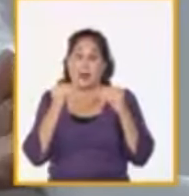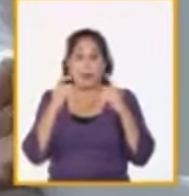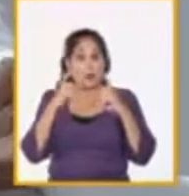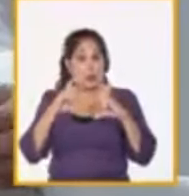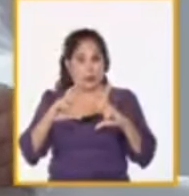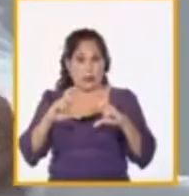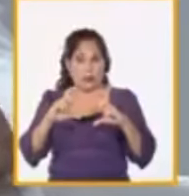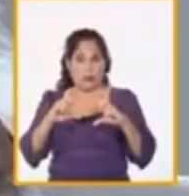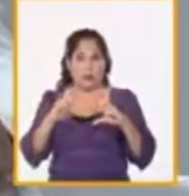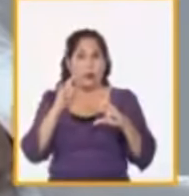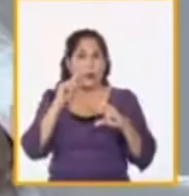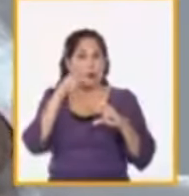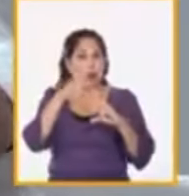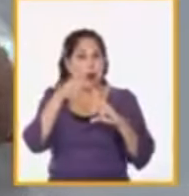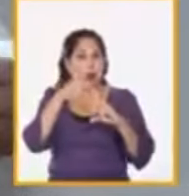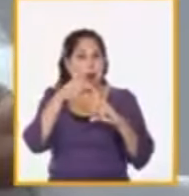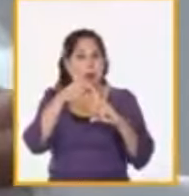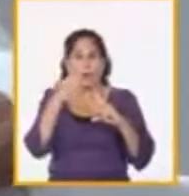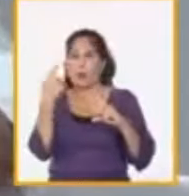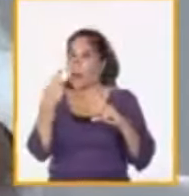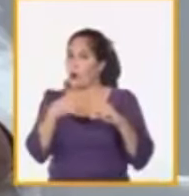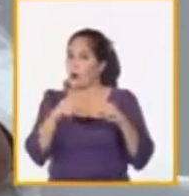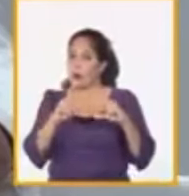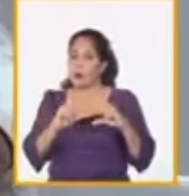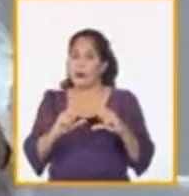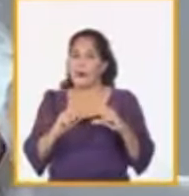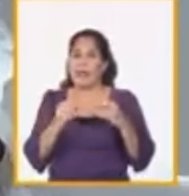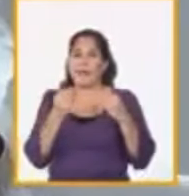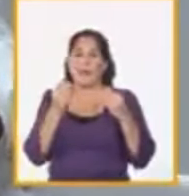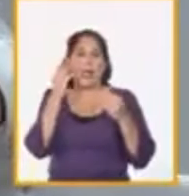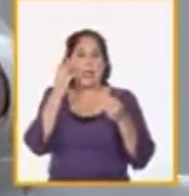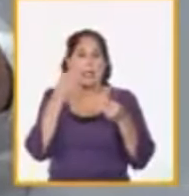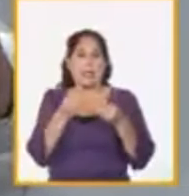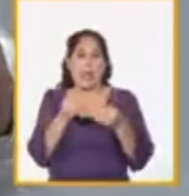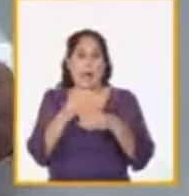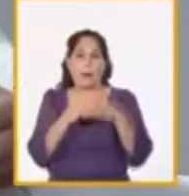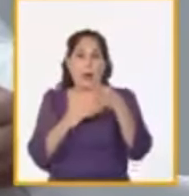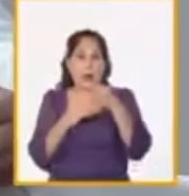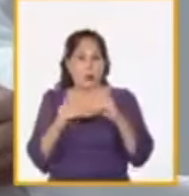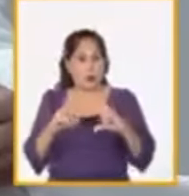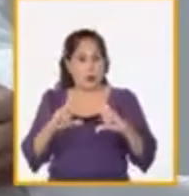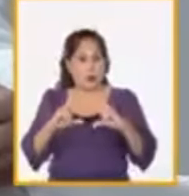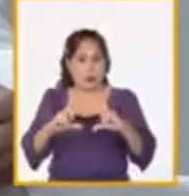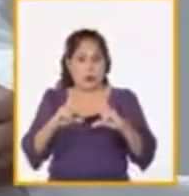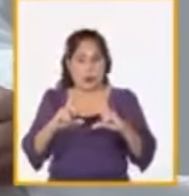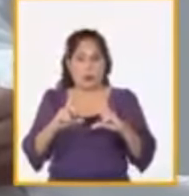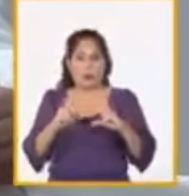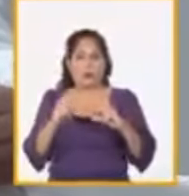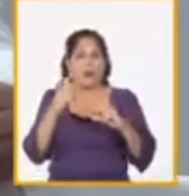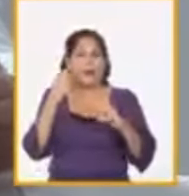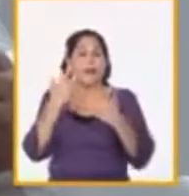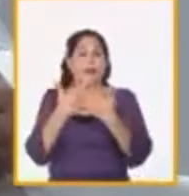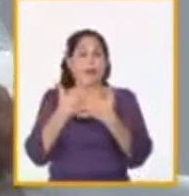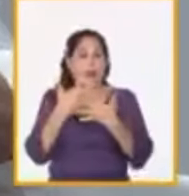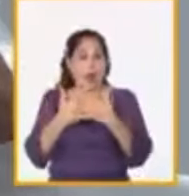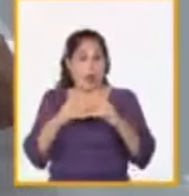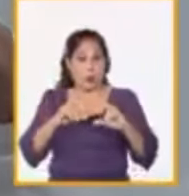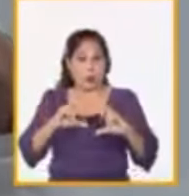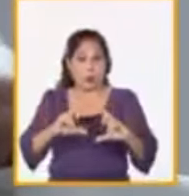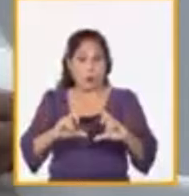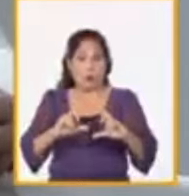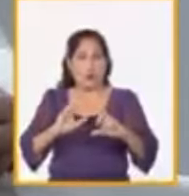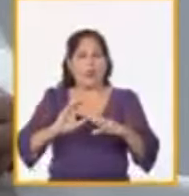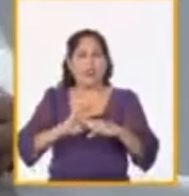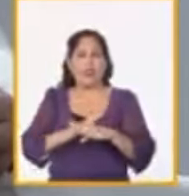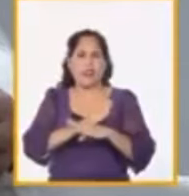acero soldable, hay tuberías de asbesto cemento, hay tuberías de fibra y vidrio. Y nosotros,